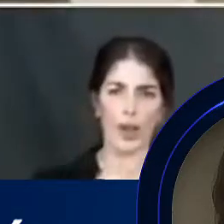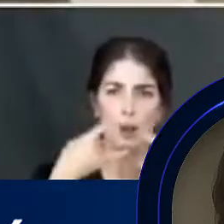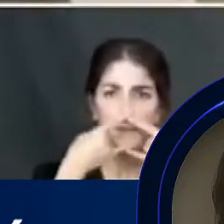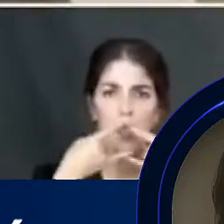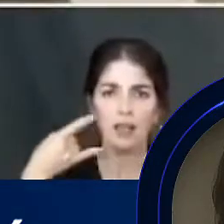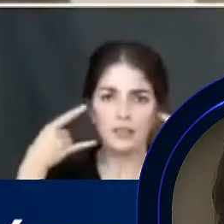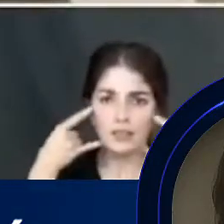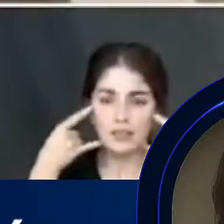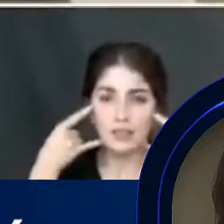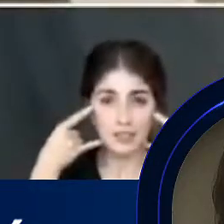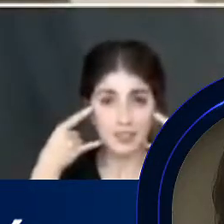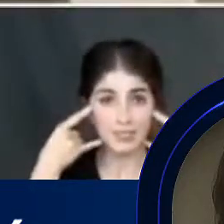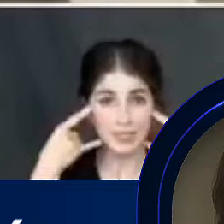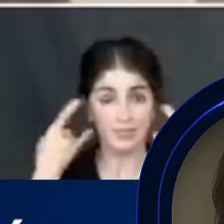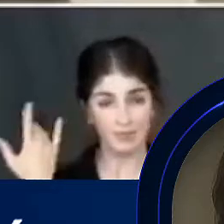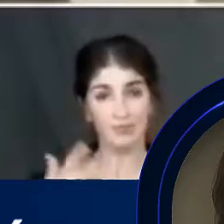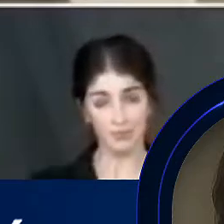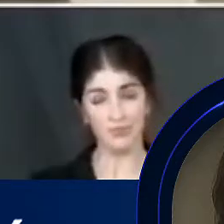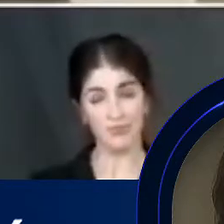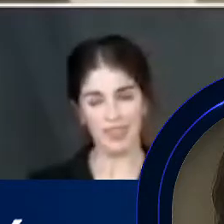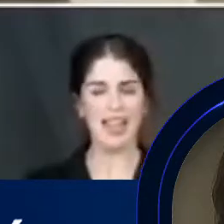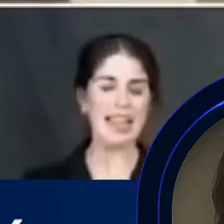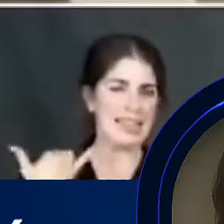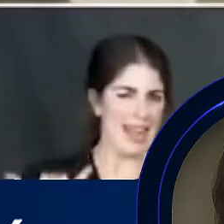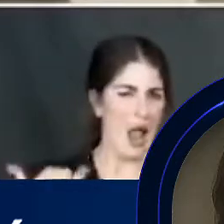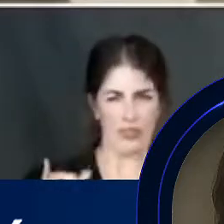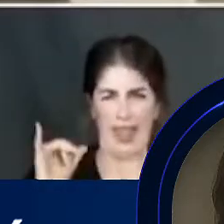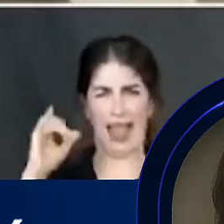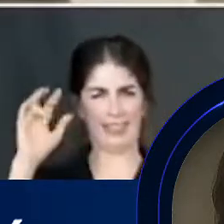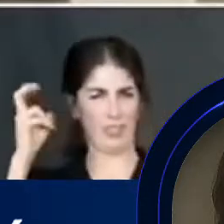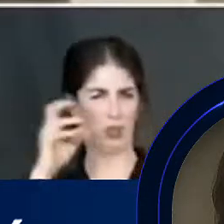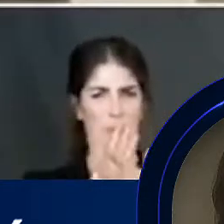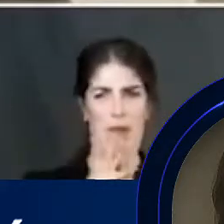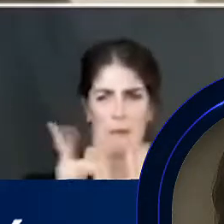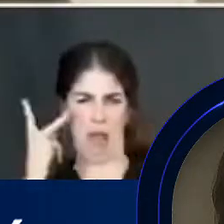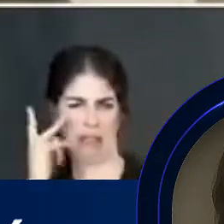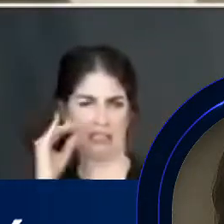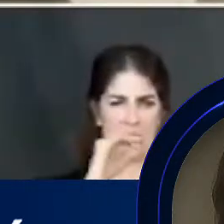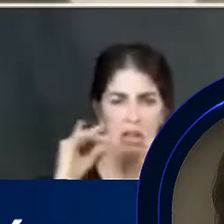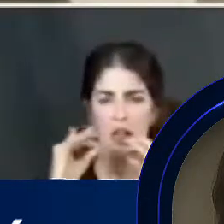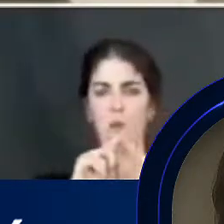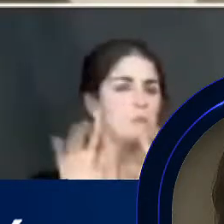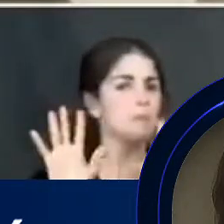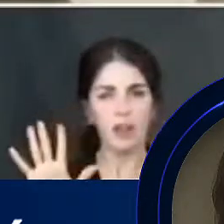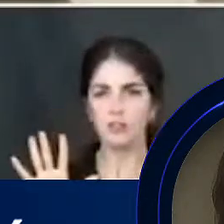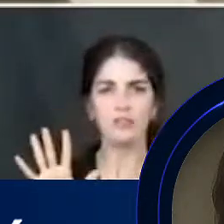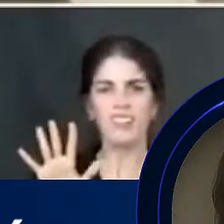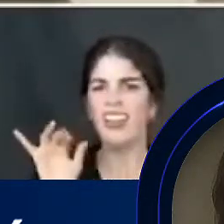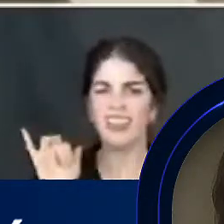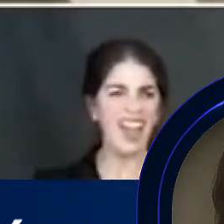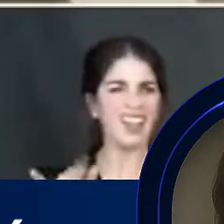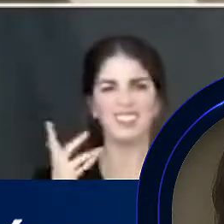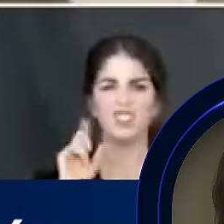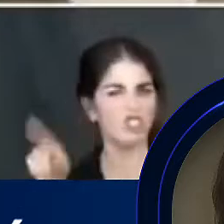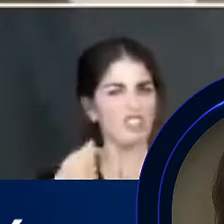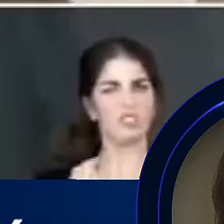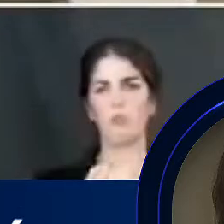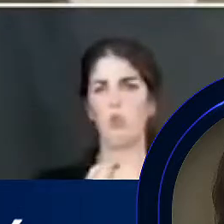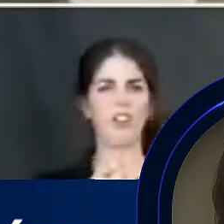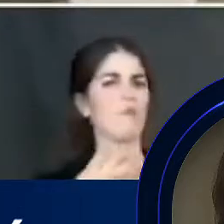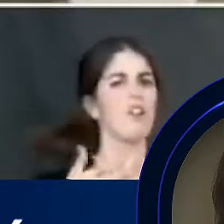el día de ayer que la próxima semana van a enviar como una especie de prueba